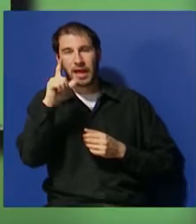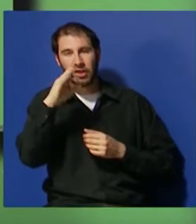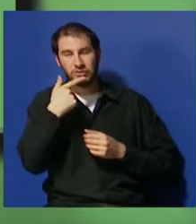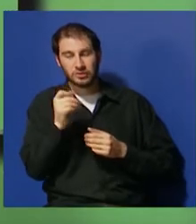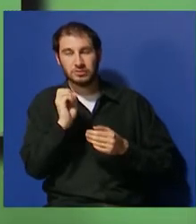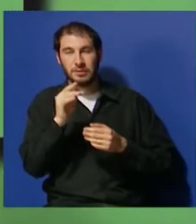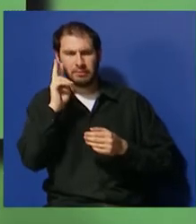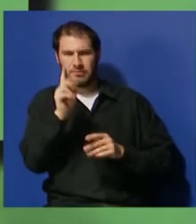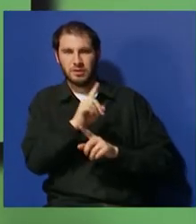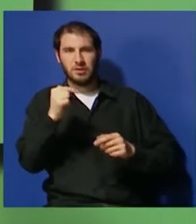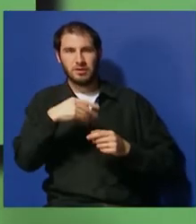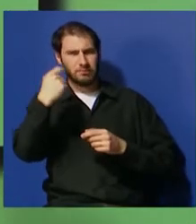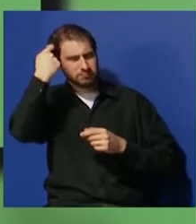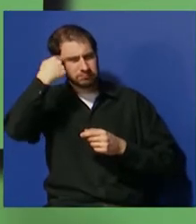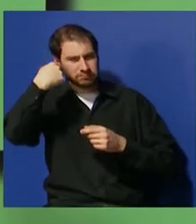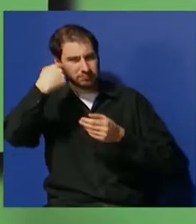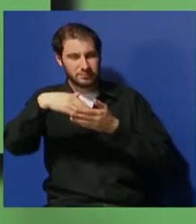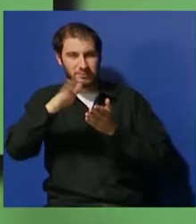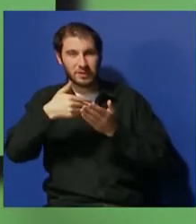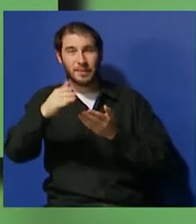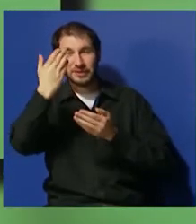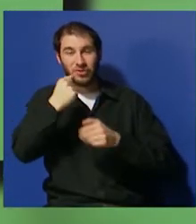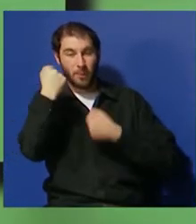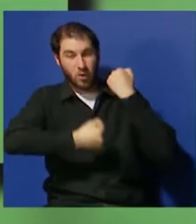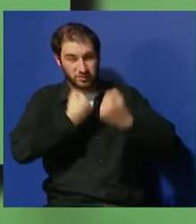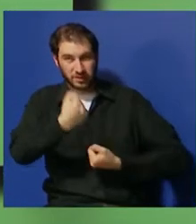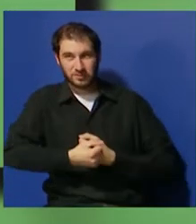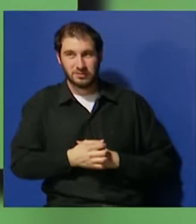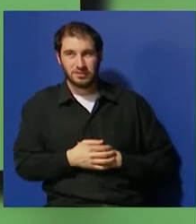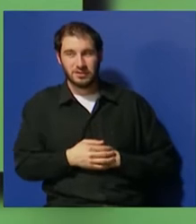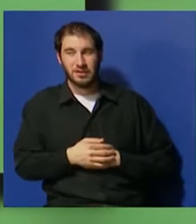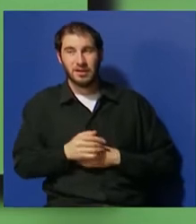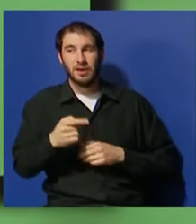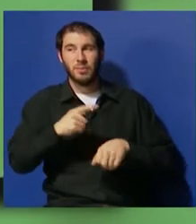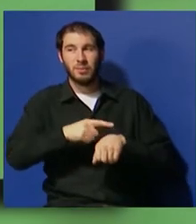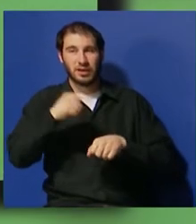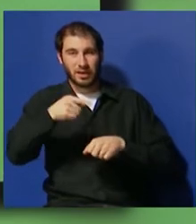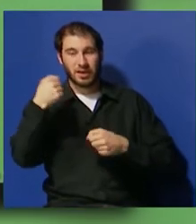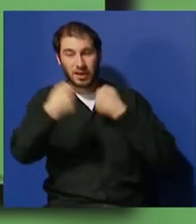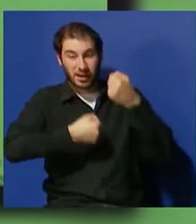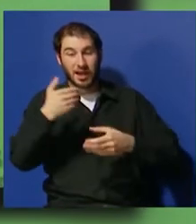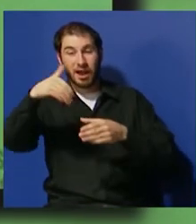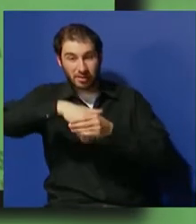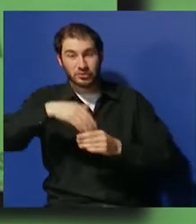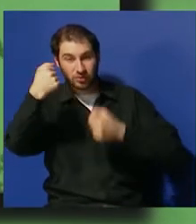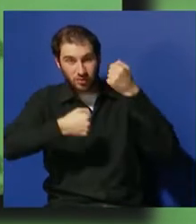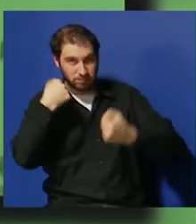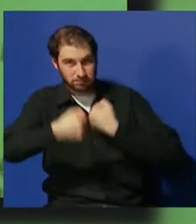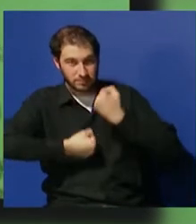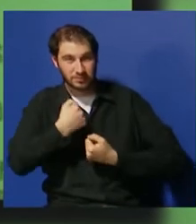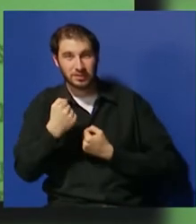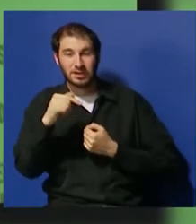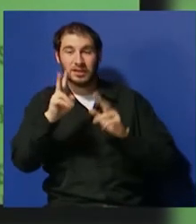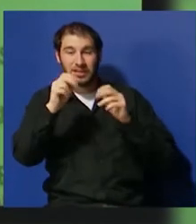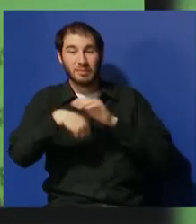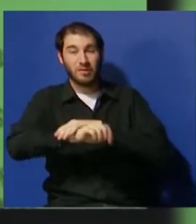No lo miren, está teñido, y que habla de un boxeador. Claro. Y es el momento cuando él está en el ring, está peleando, y tiene que ver